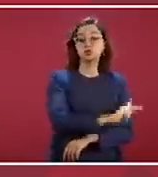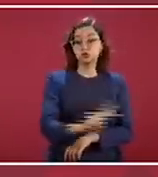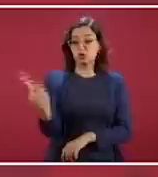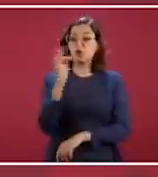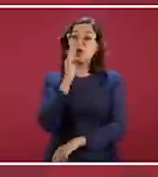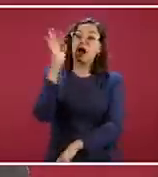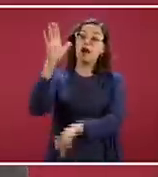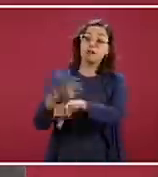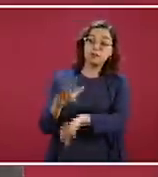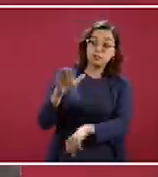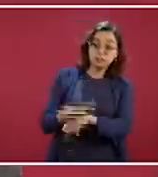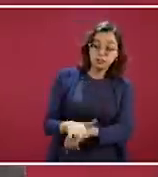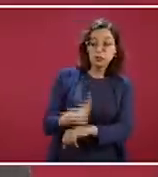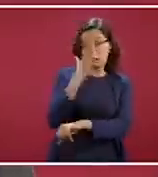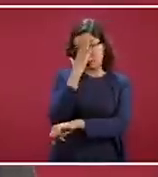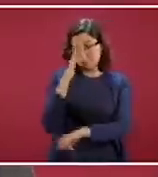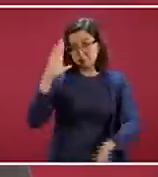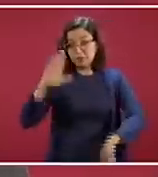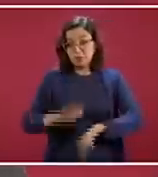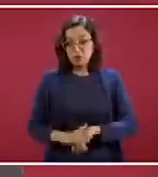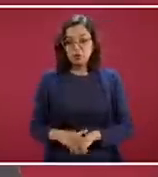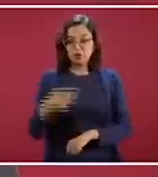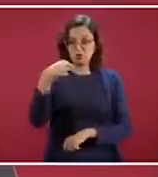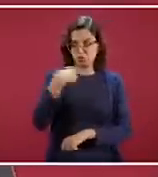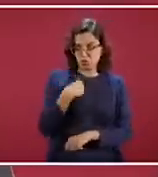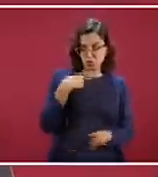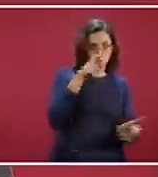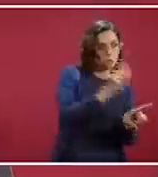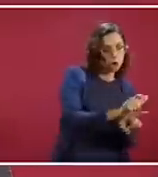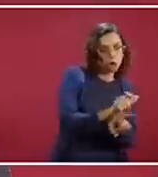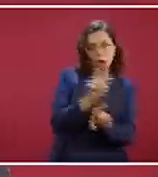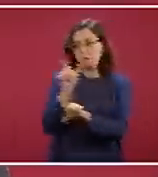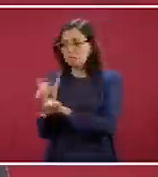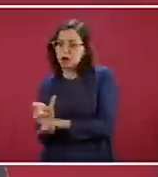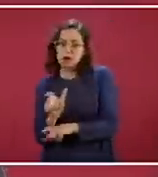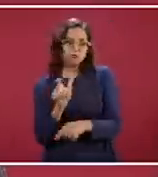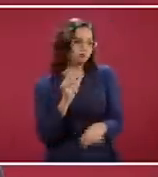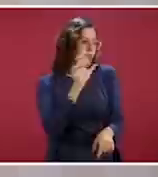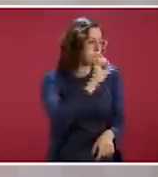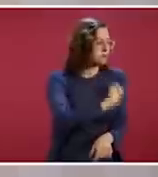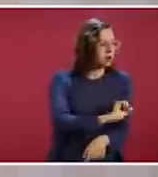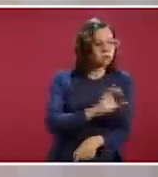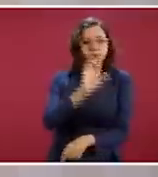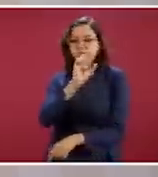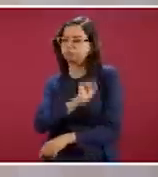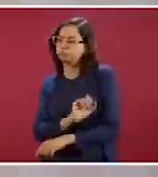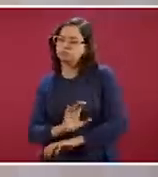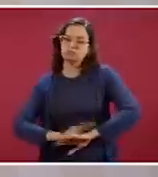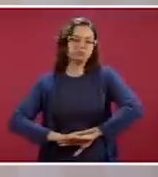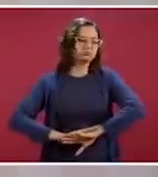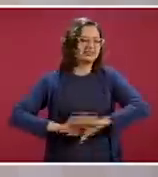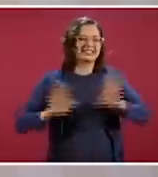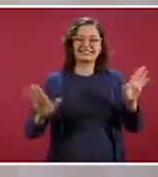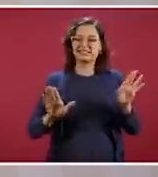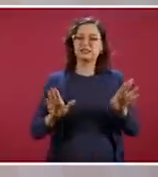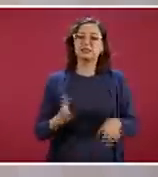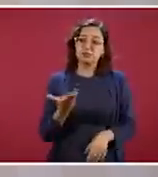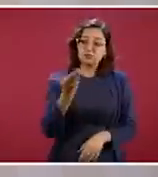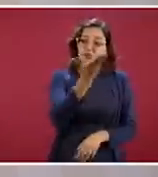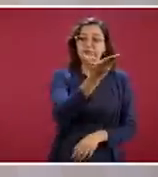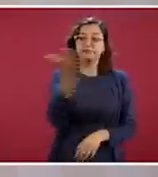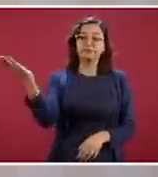que no hay favoritismo, que son ellos los que van a